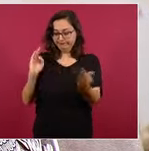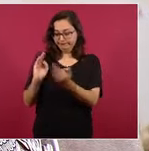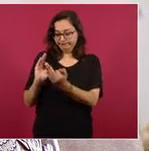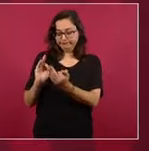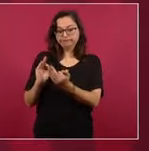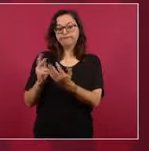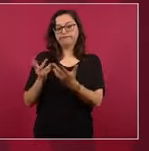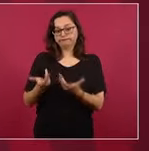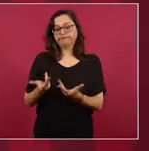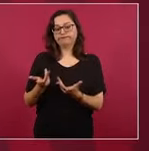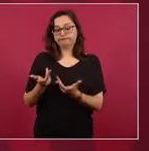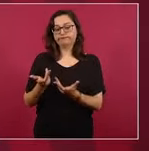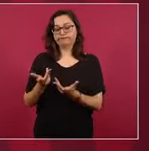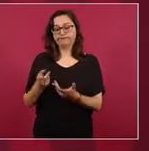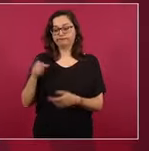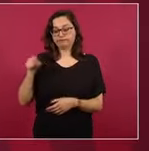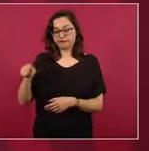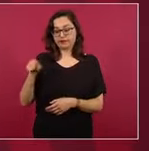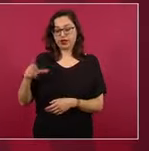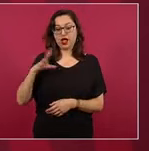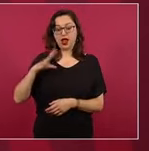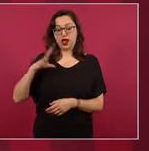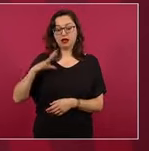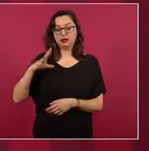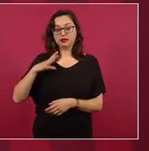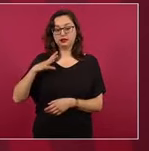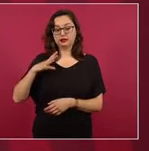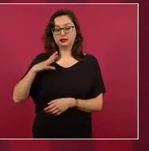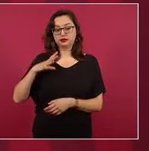se va a modernizar la